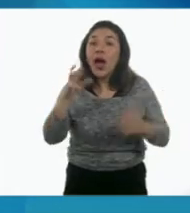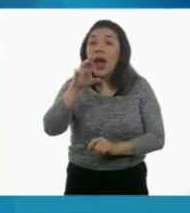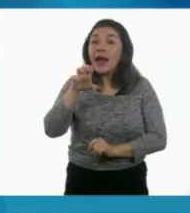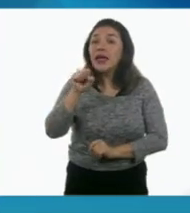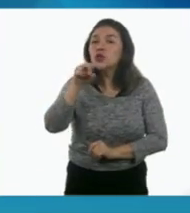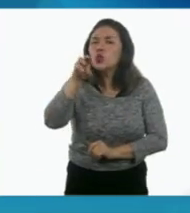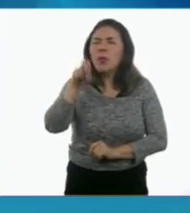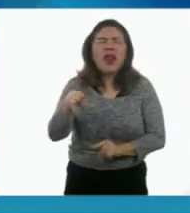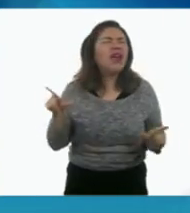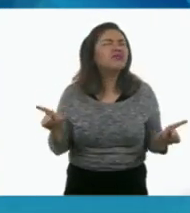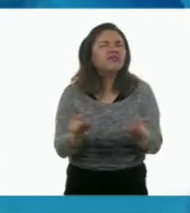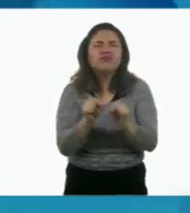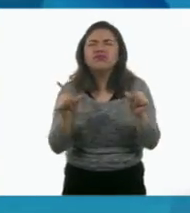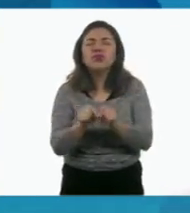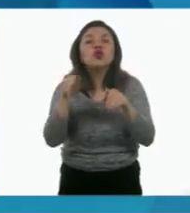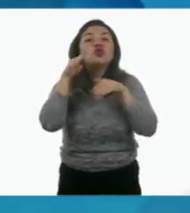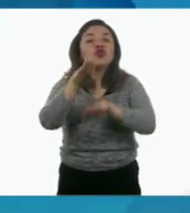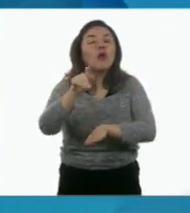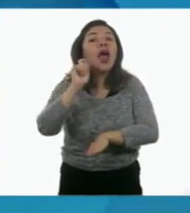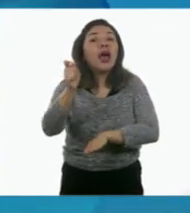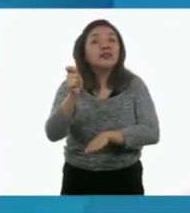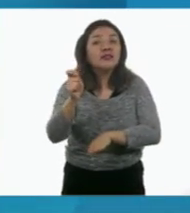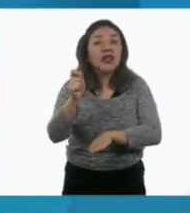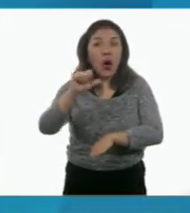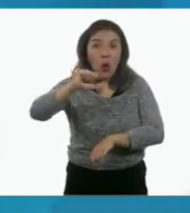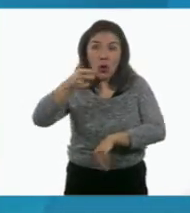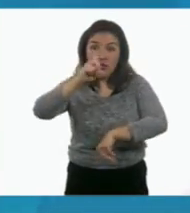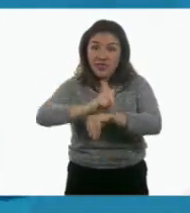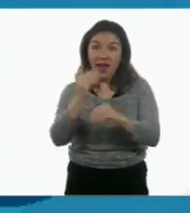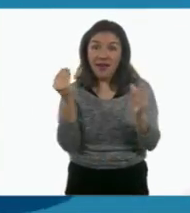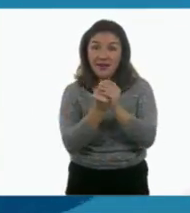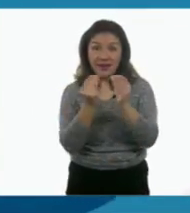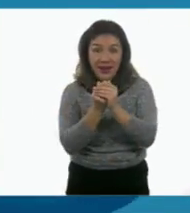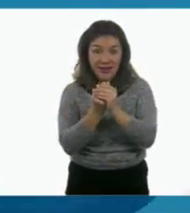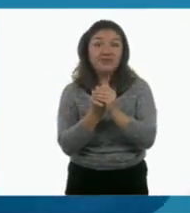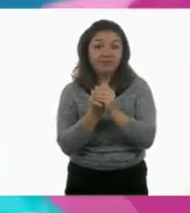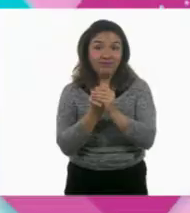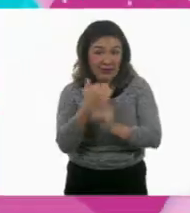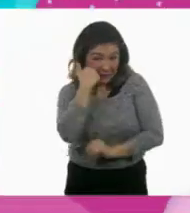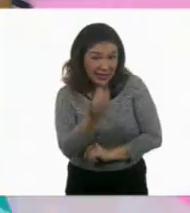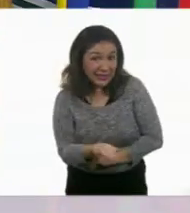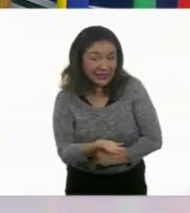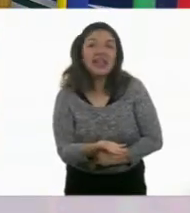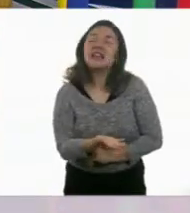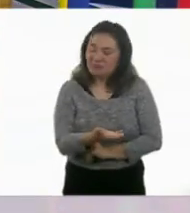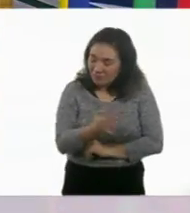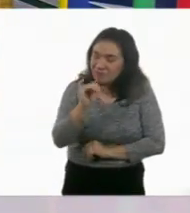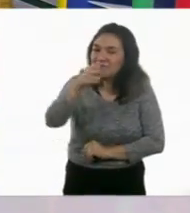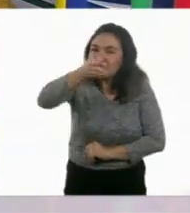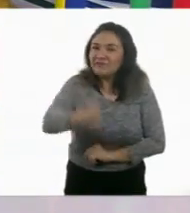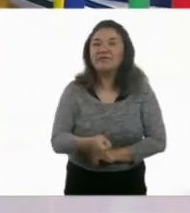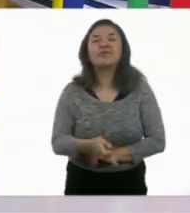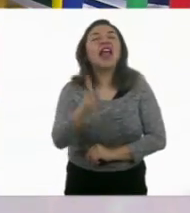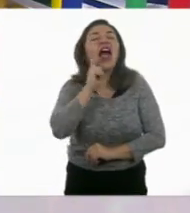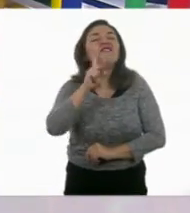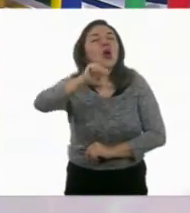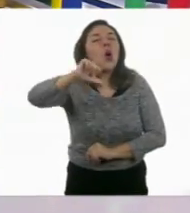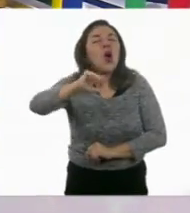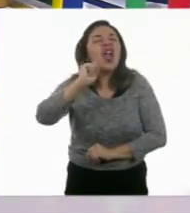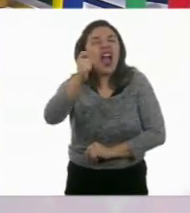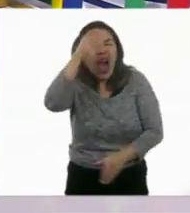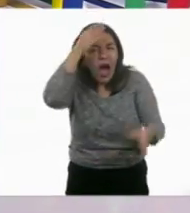resumen breve sobre lo que trató esta sesión. ¿Te animas? Me animo. Veamos qué tanto aprendiste